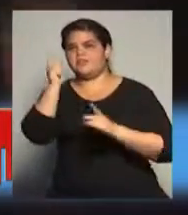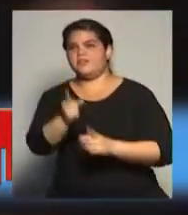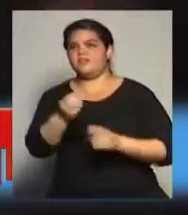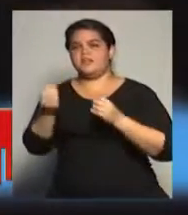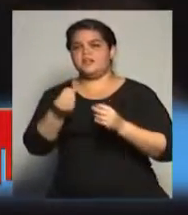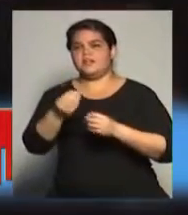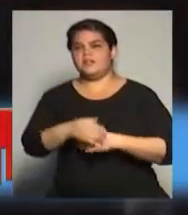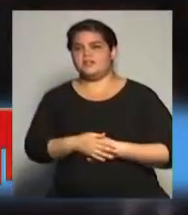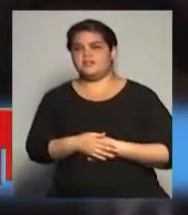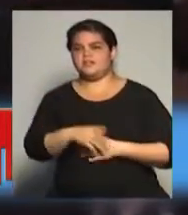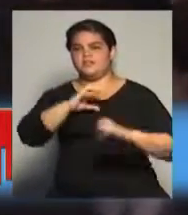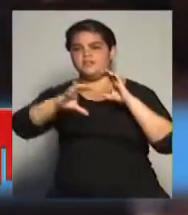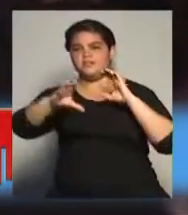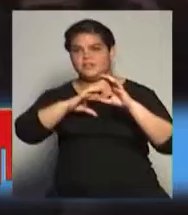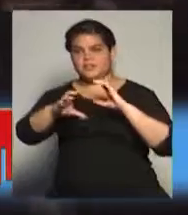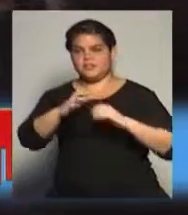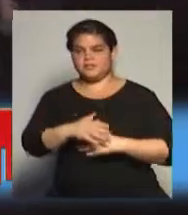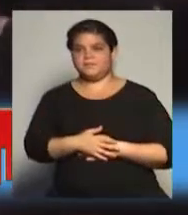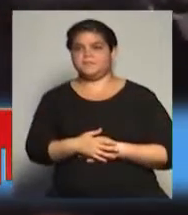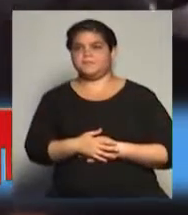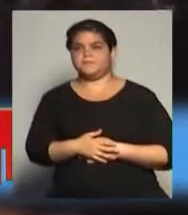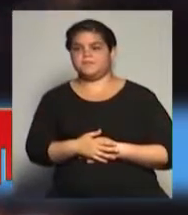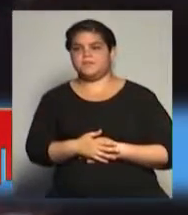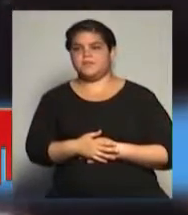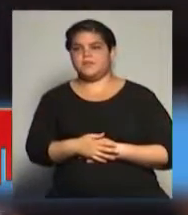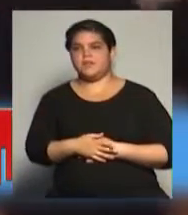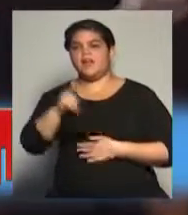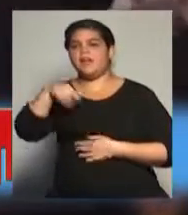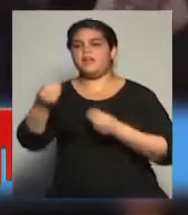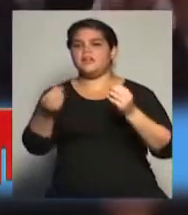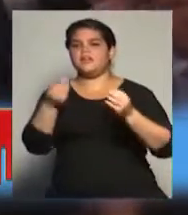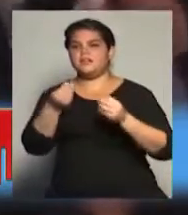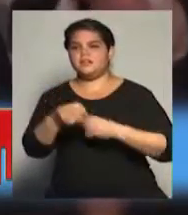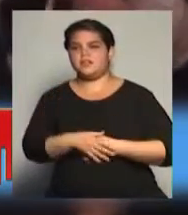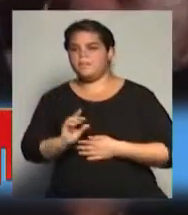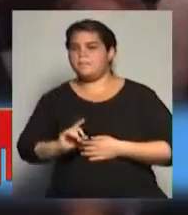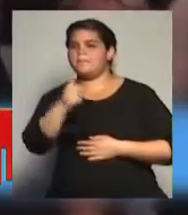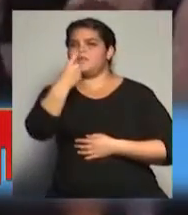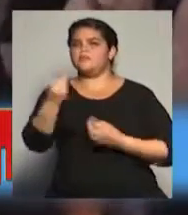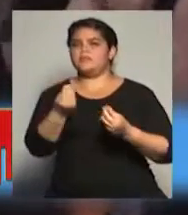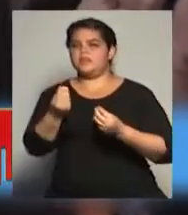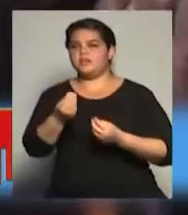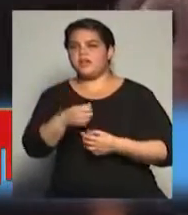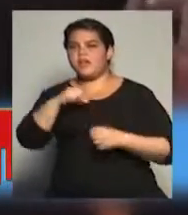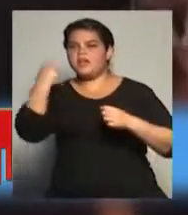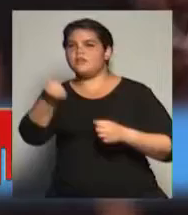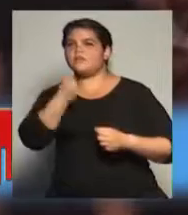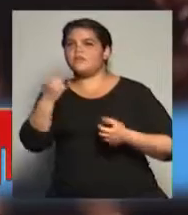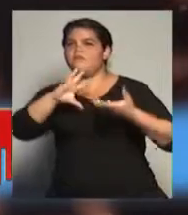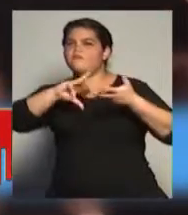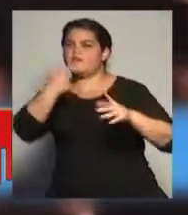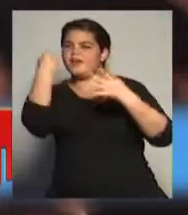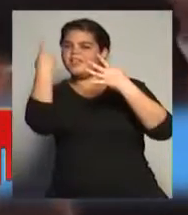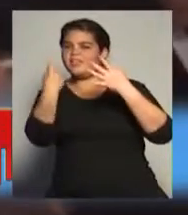la comunicación. Bueno, y ahí tenemos que decir primero que llama la atención la variedad de